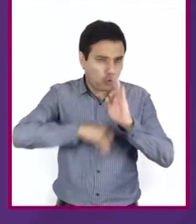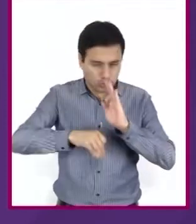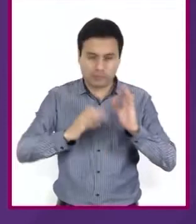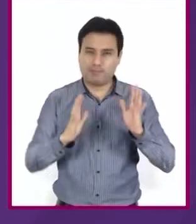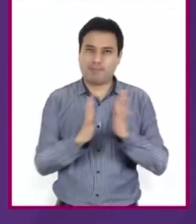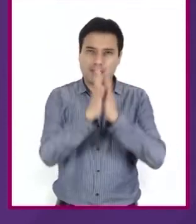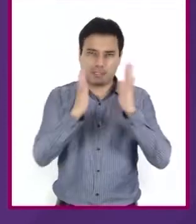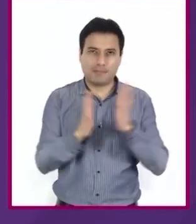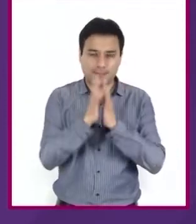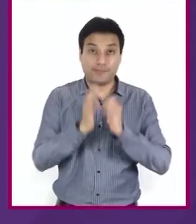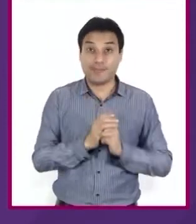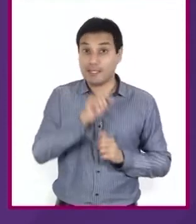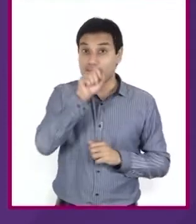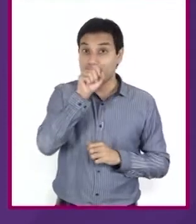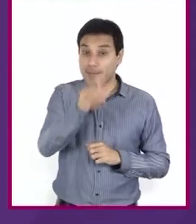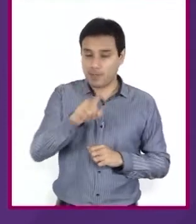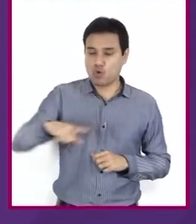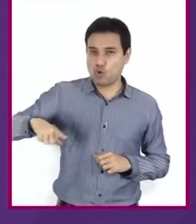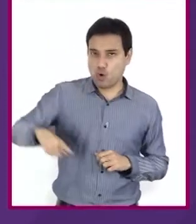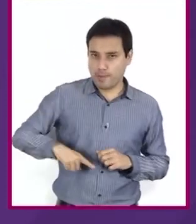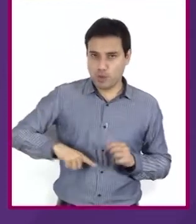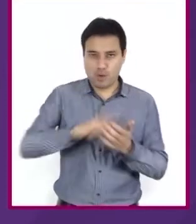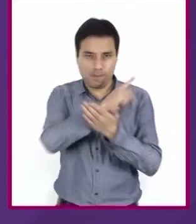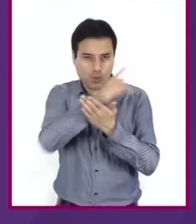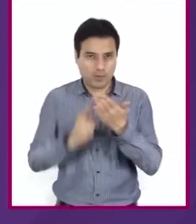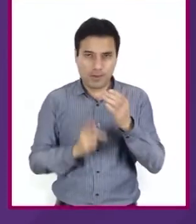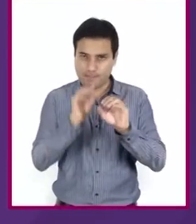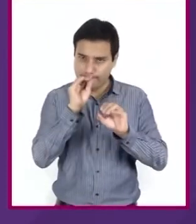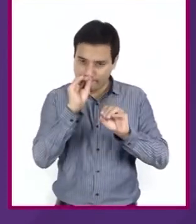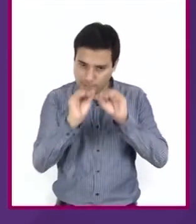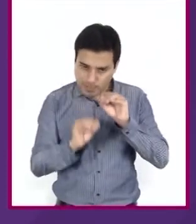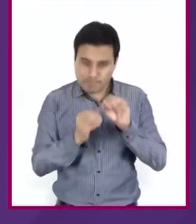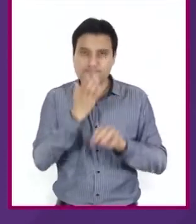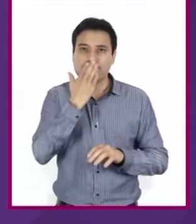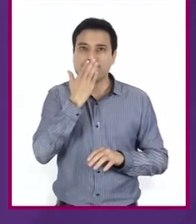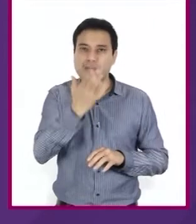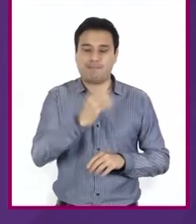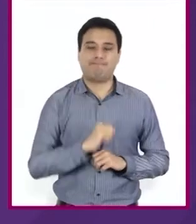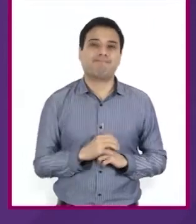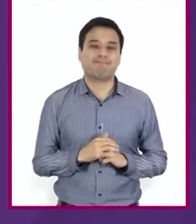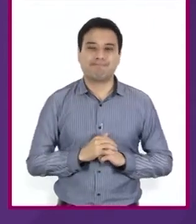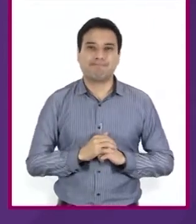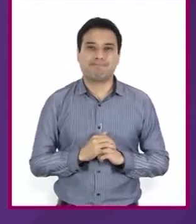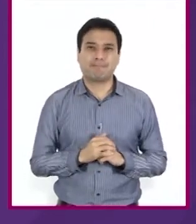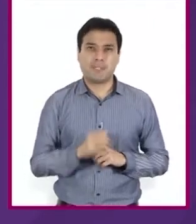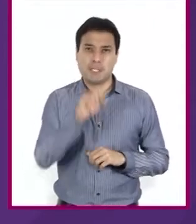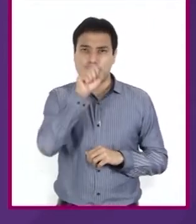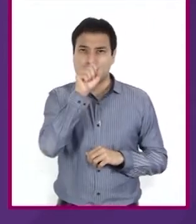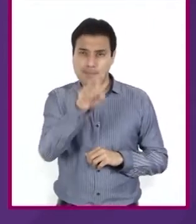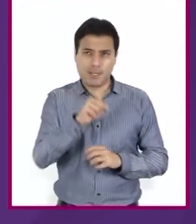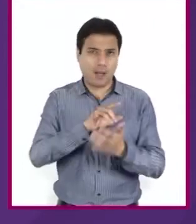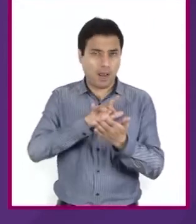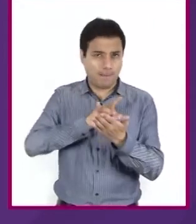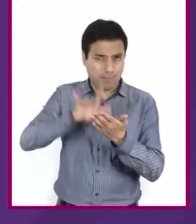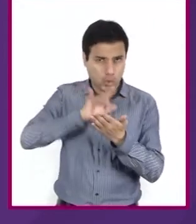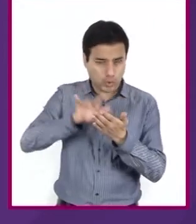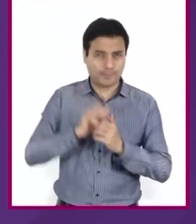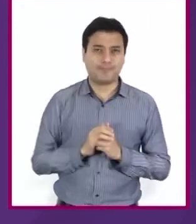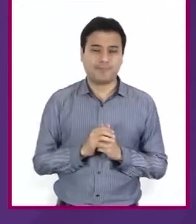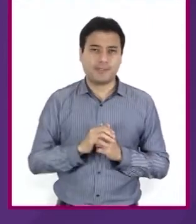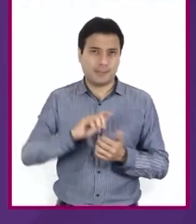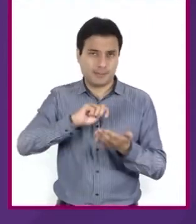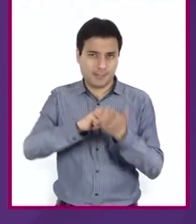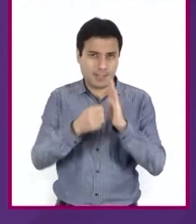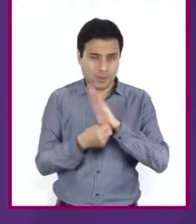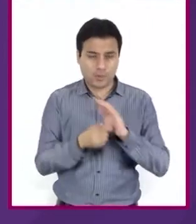que aúnen principios éticos y de fundamento científico, prestar apoyo técnico, catalizar el cambio